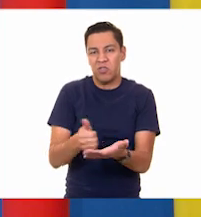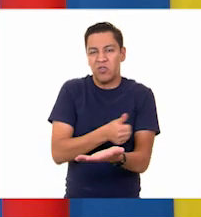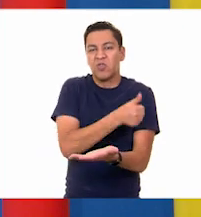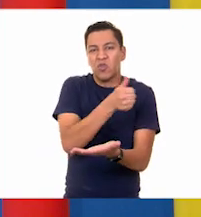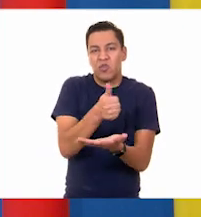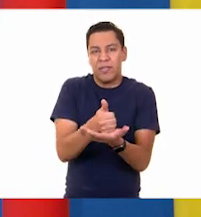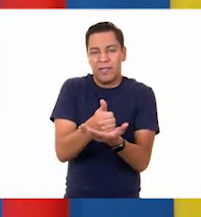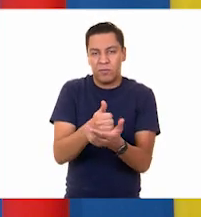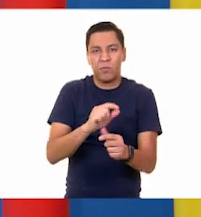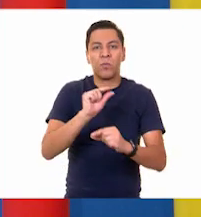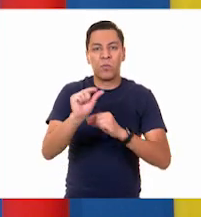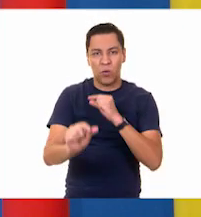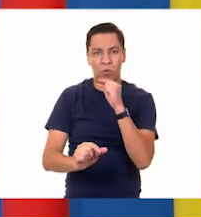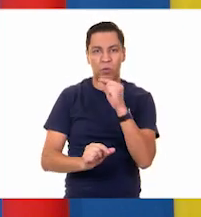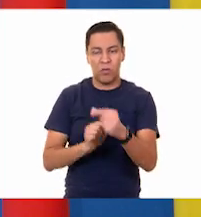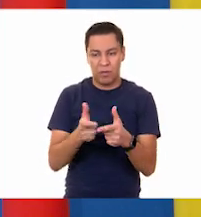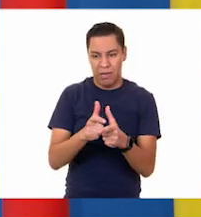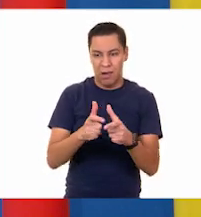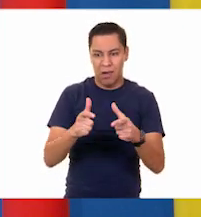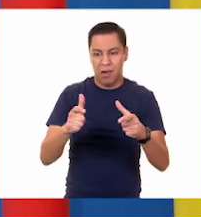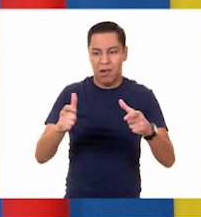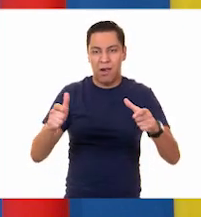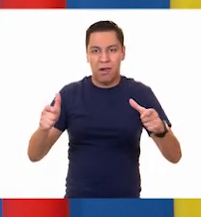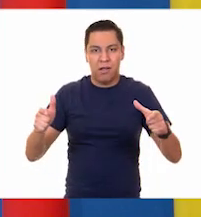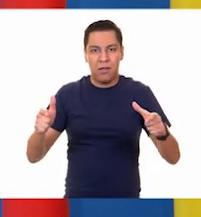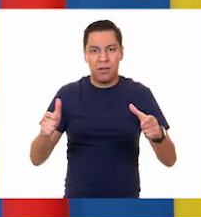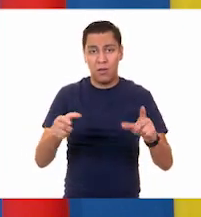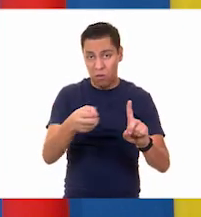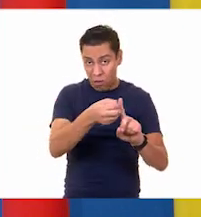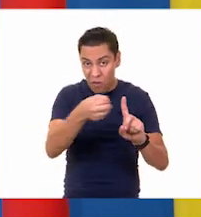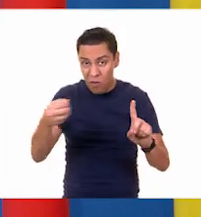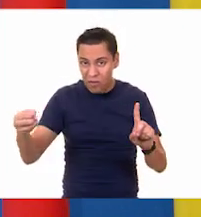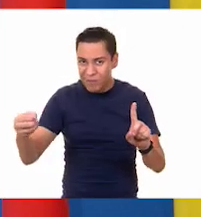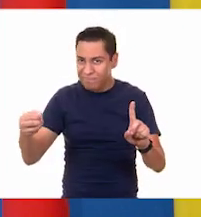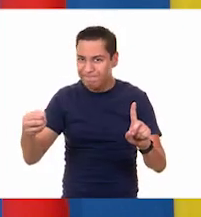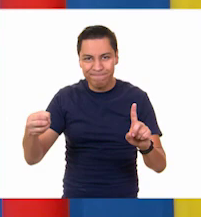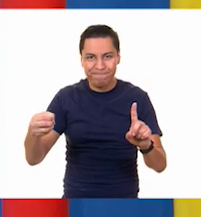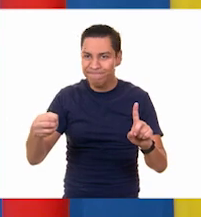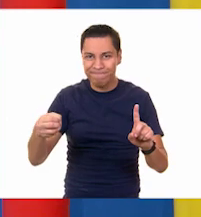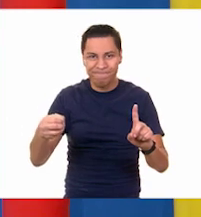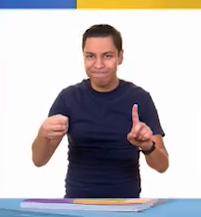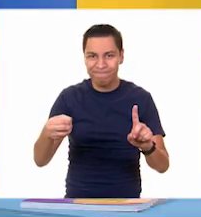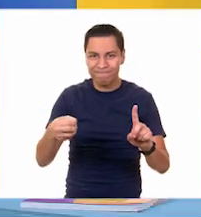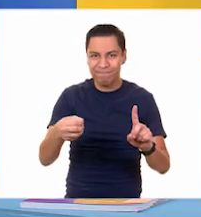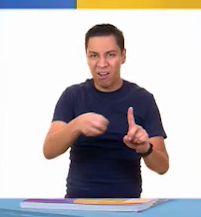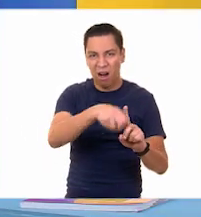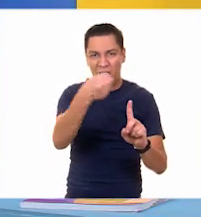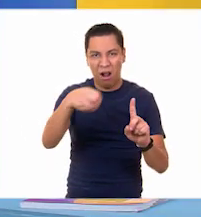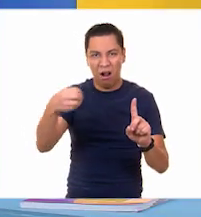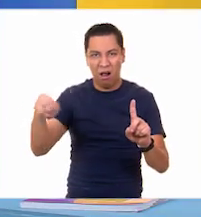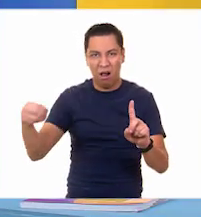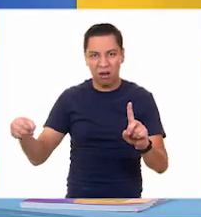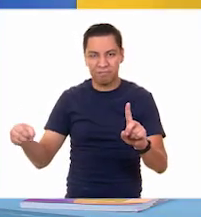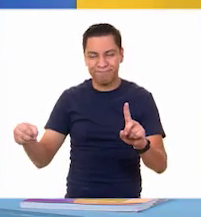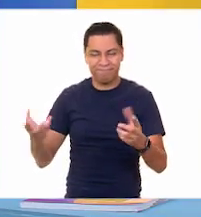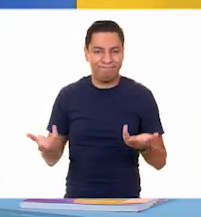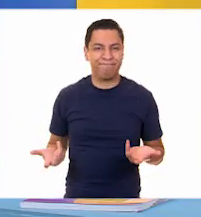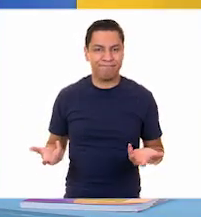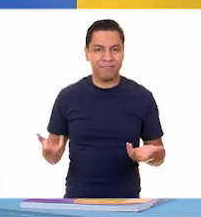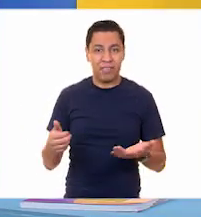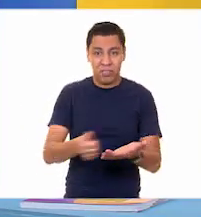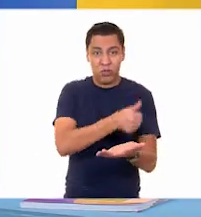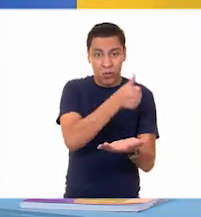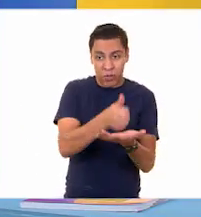y, bueno, a menudo de manera bastante desordenada y con poca planeación, ¿verdad? Claro. Además, las